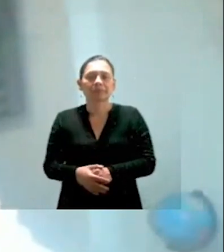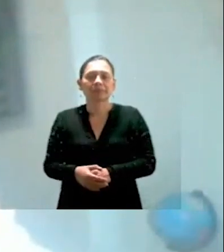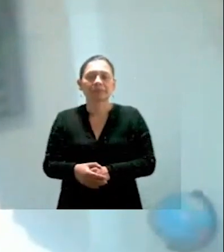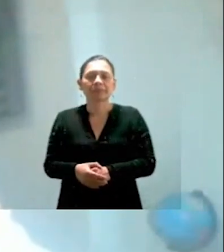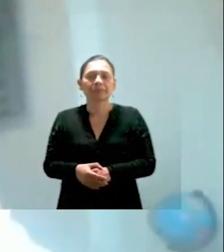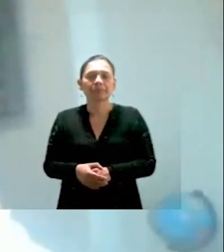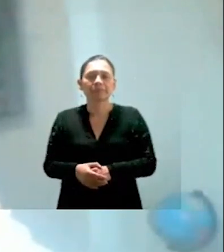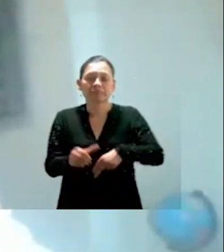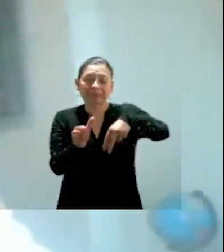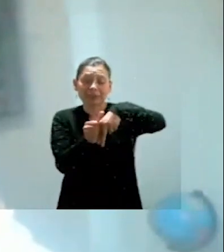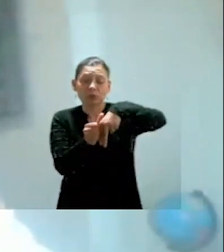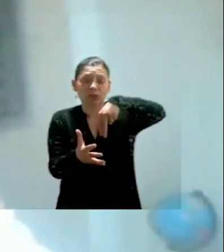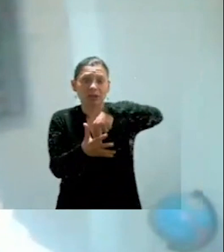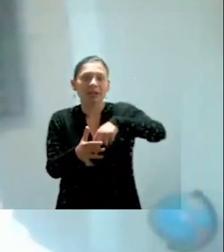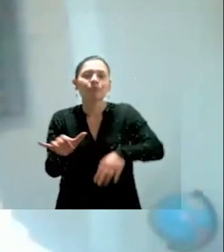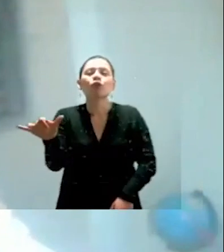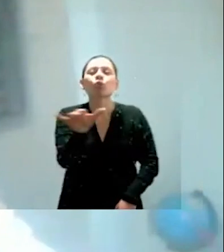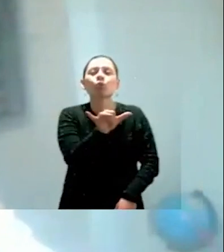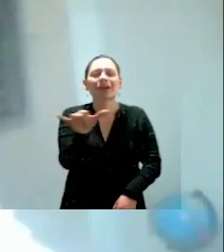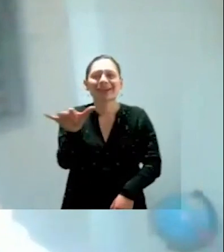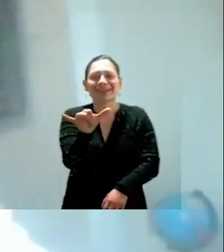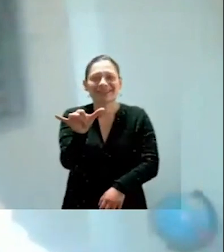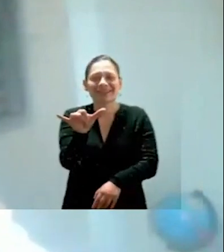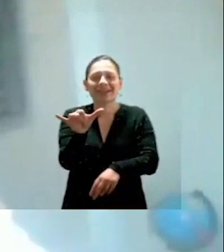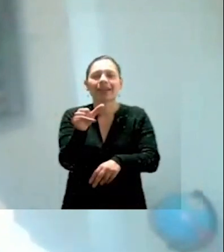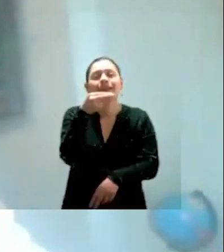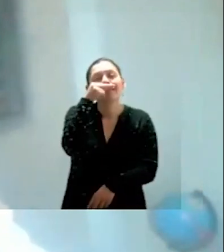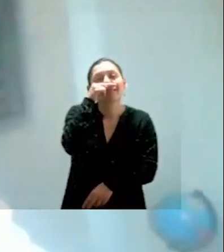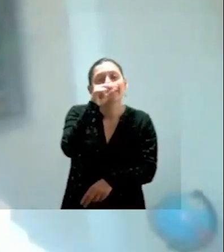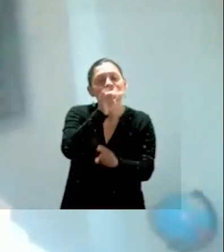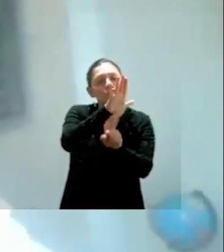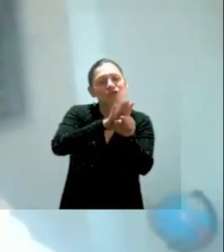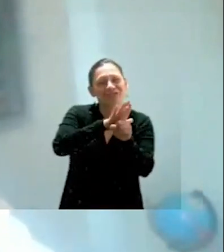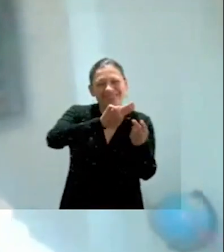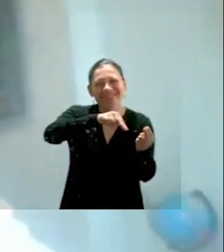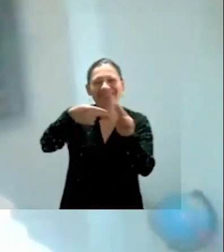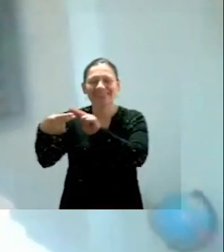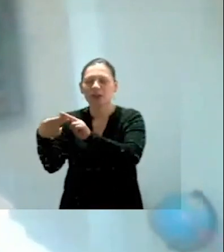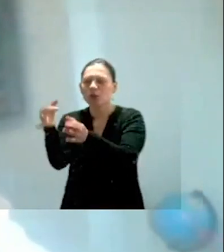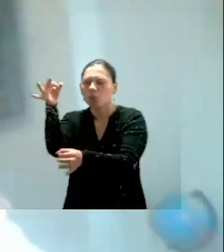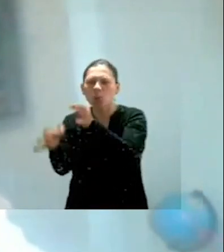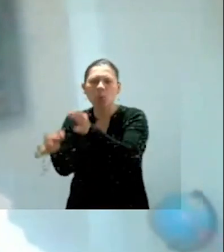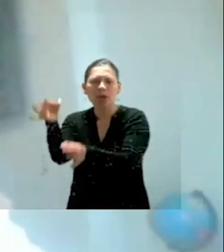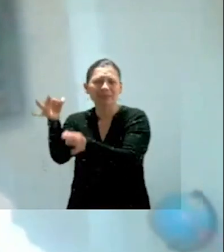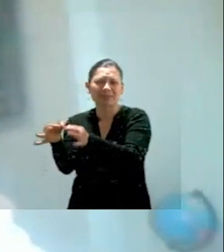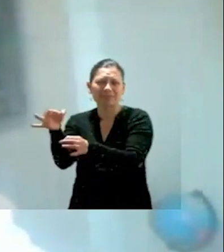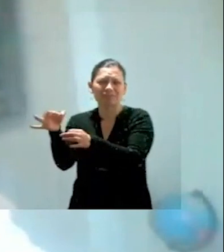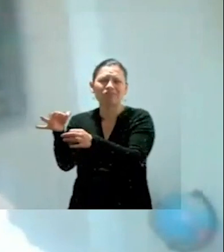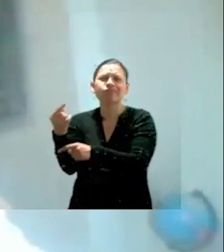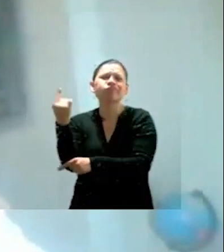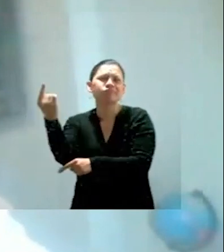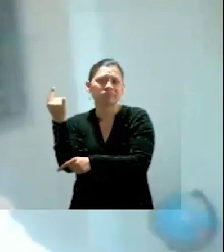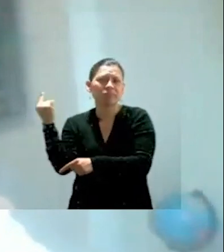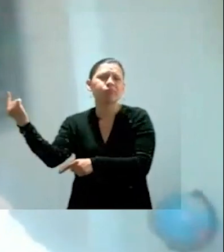como la dimensión de la tutela, también empezaron a quererla, a consentirla, y ni más faltaba